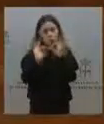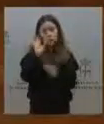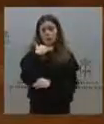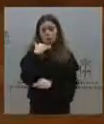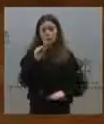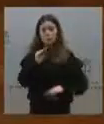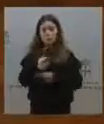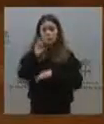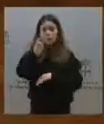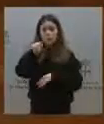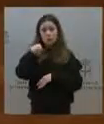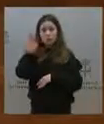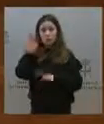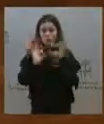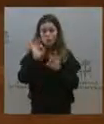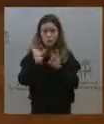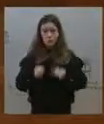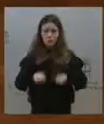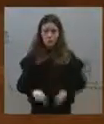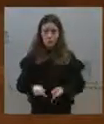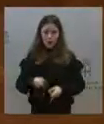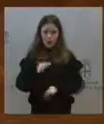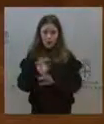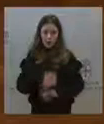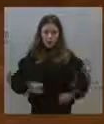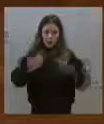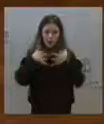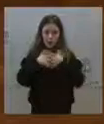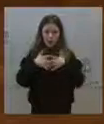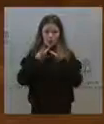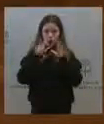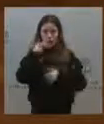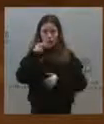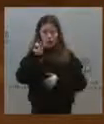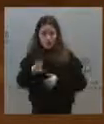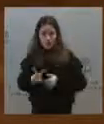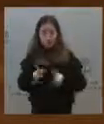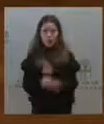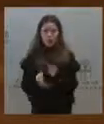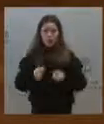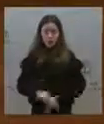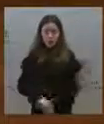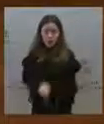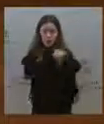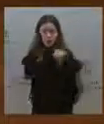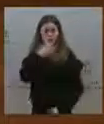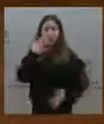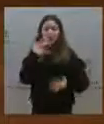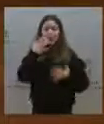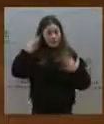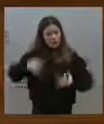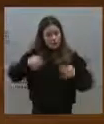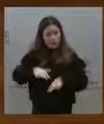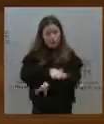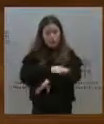financiero, de una estructura que acabamos de ver elefantiásica y un gasto exagerado, uno se cuestiona si realmente el Gobierno busca alentar el progreso de la región